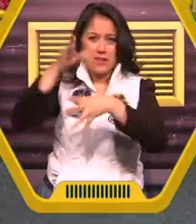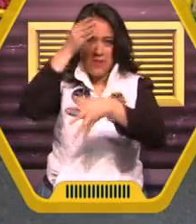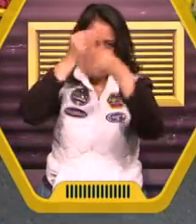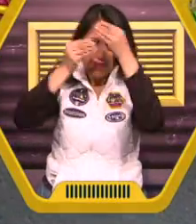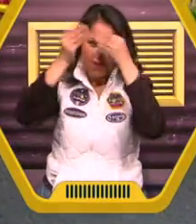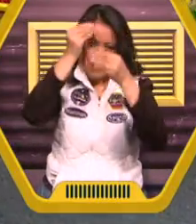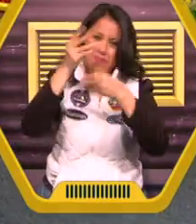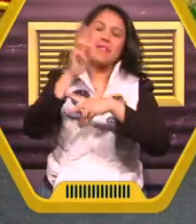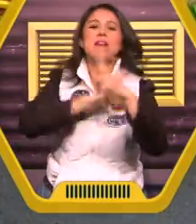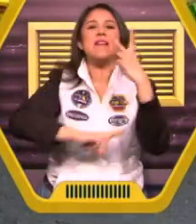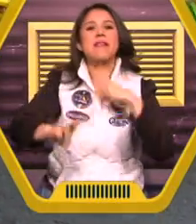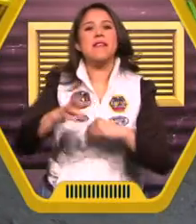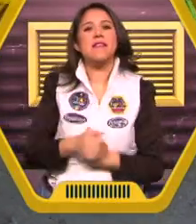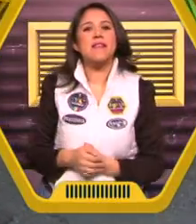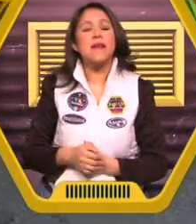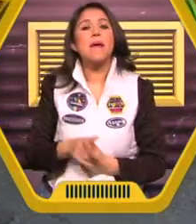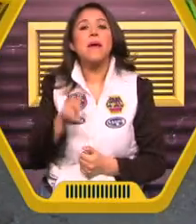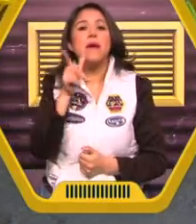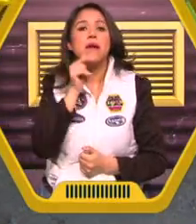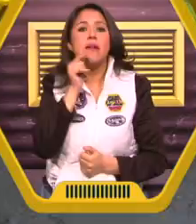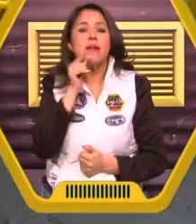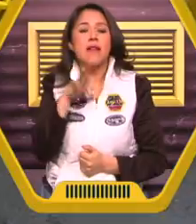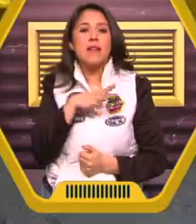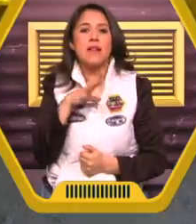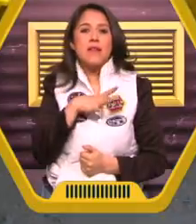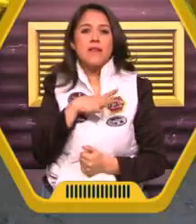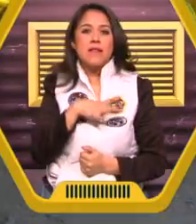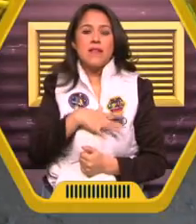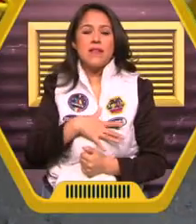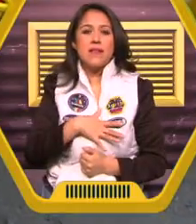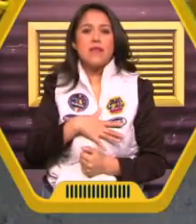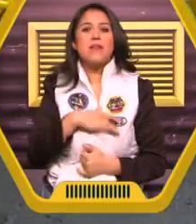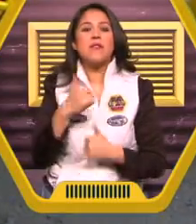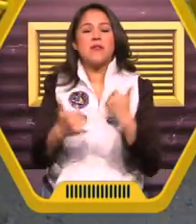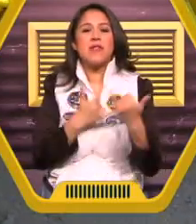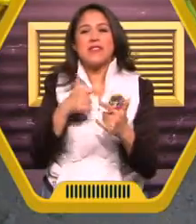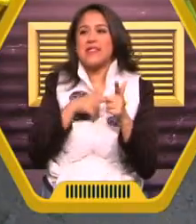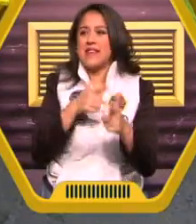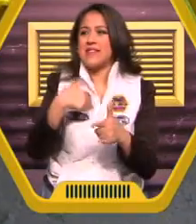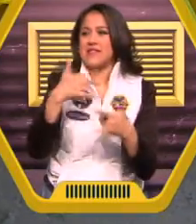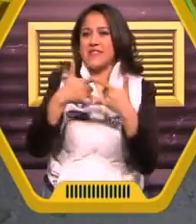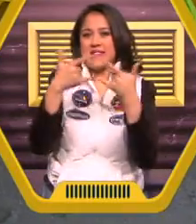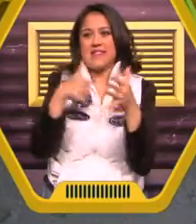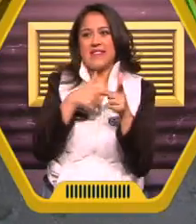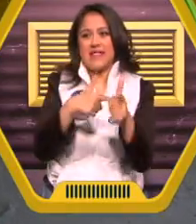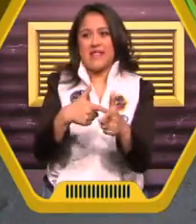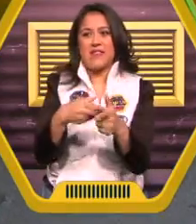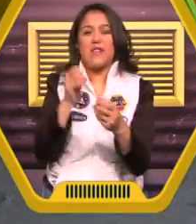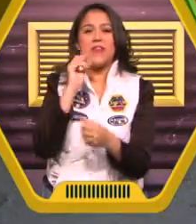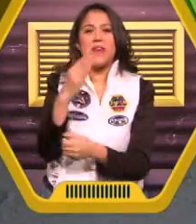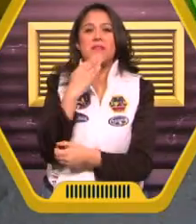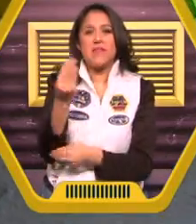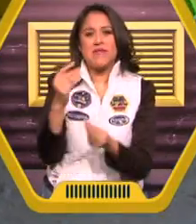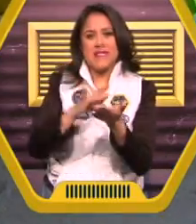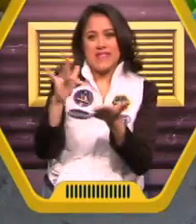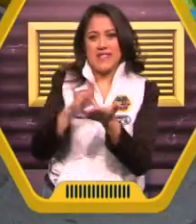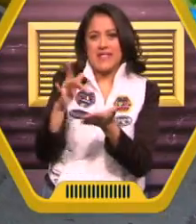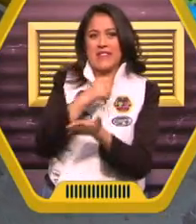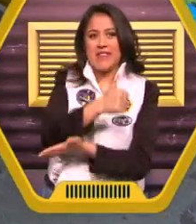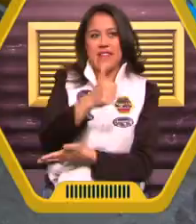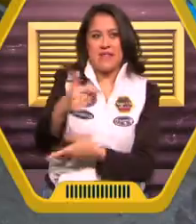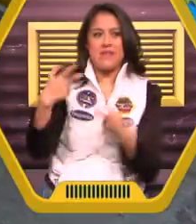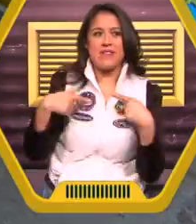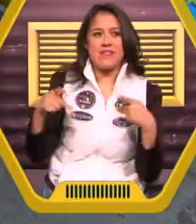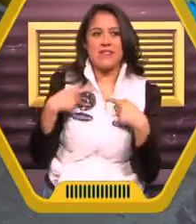los representantes que el día de mañana son los que tienen que traer los juguetes para seguir con esta historia. Pues bueno, únicamente agradecerles a todos